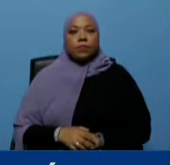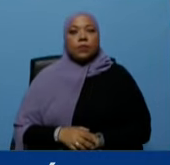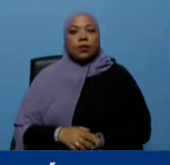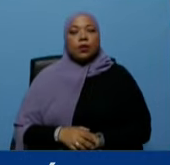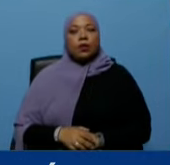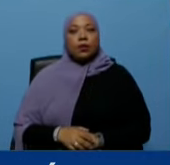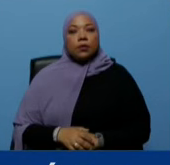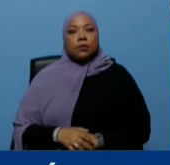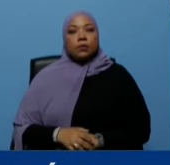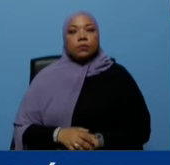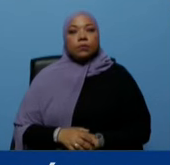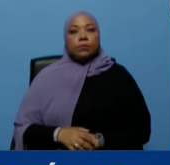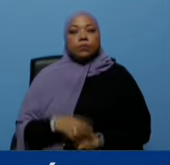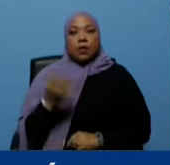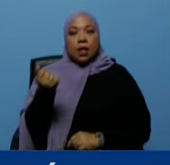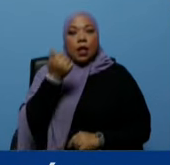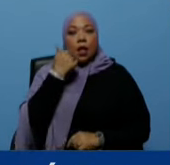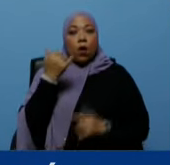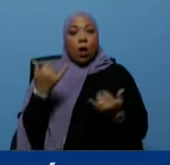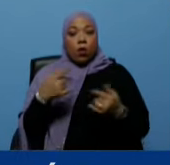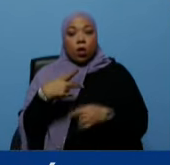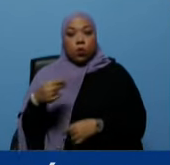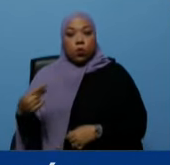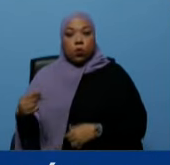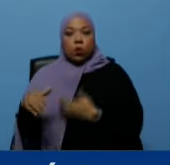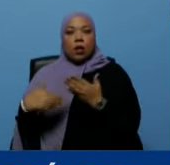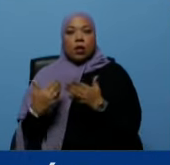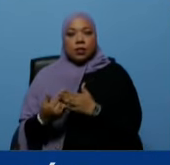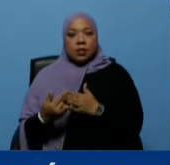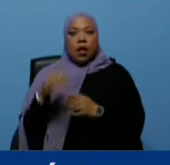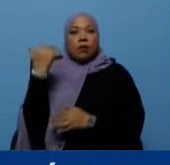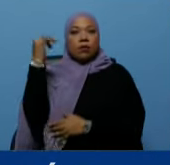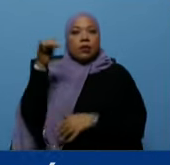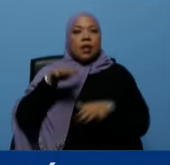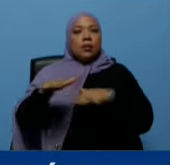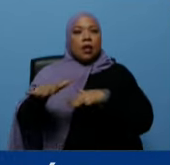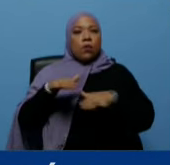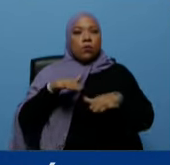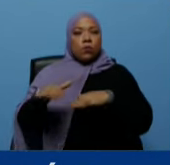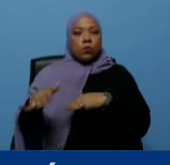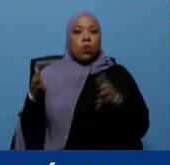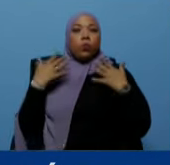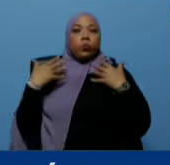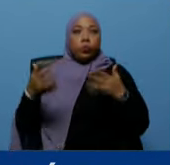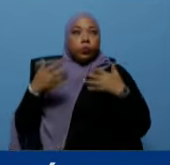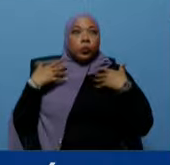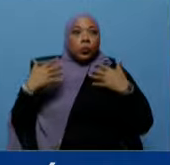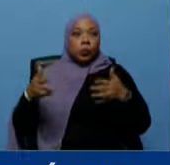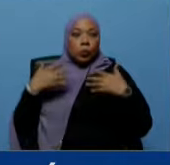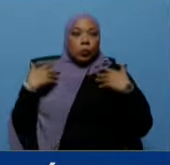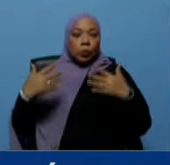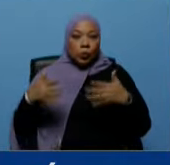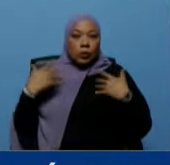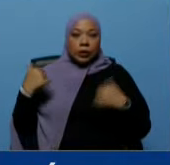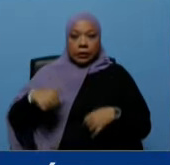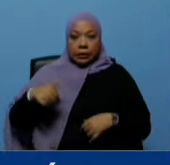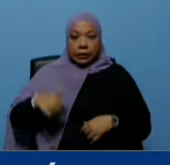Bueno, de Valera nos vamos a San Félix. Está pegando un calor aquí, ¿verdad?